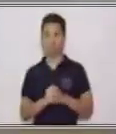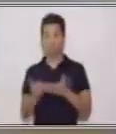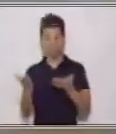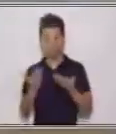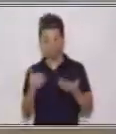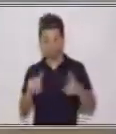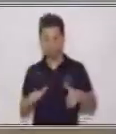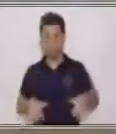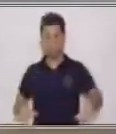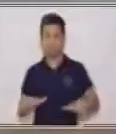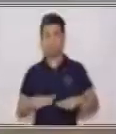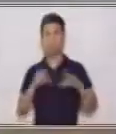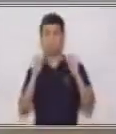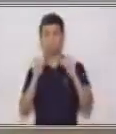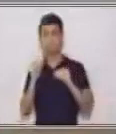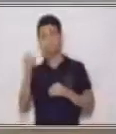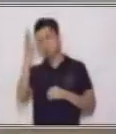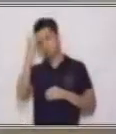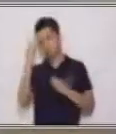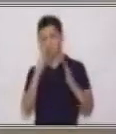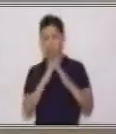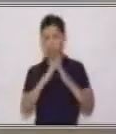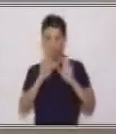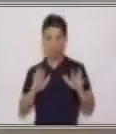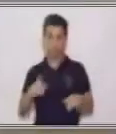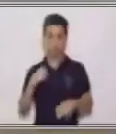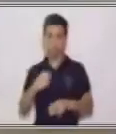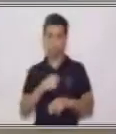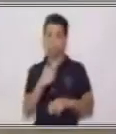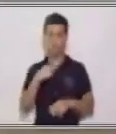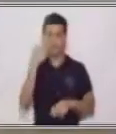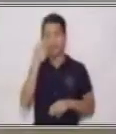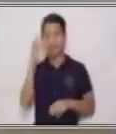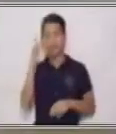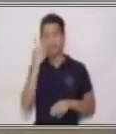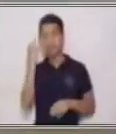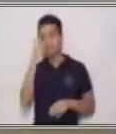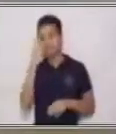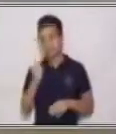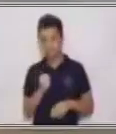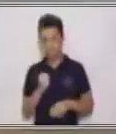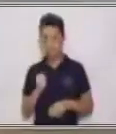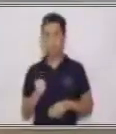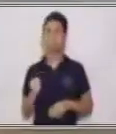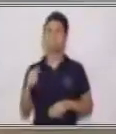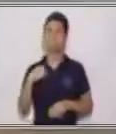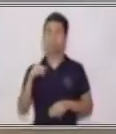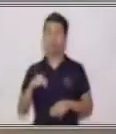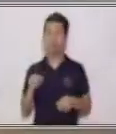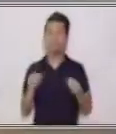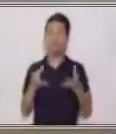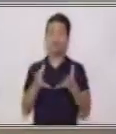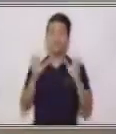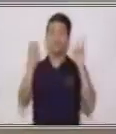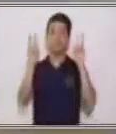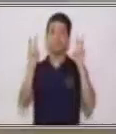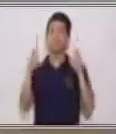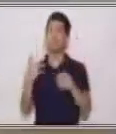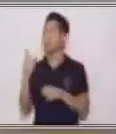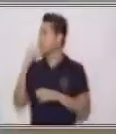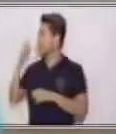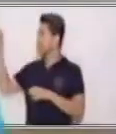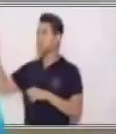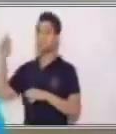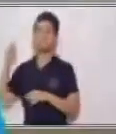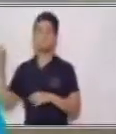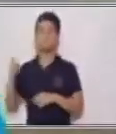Bienvenido a este espacio educativo Aprendo en Casa. Soy Iris Azucena Arreaga García y en este momento desarrollaré el tema Estrategias